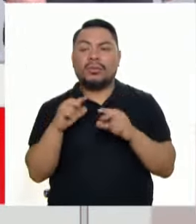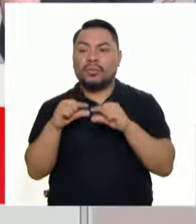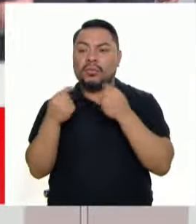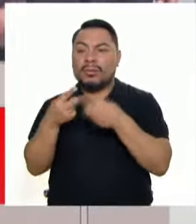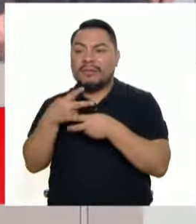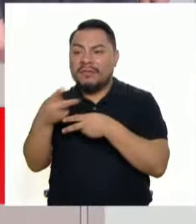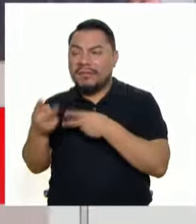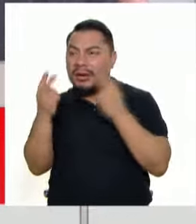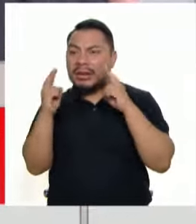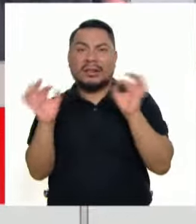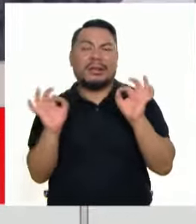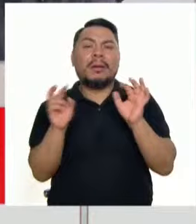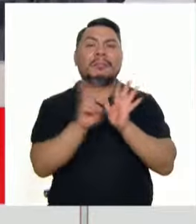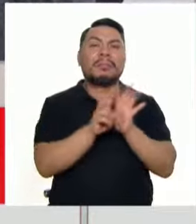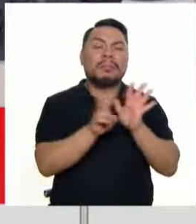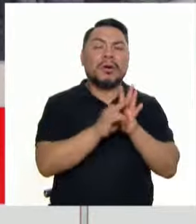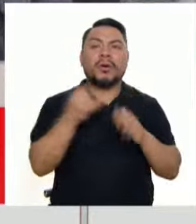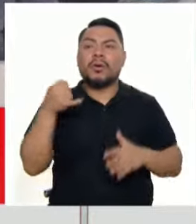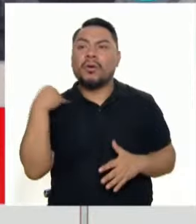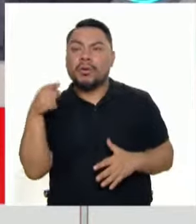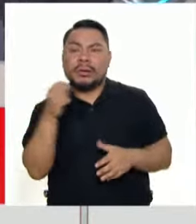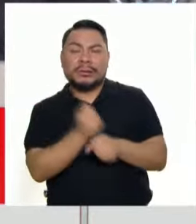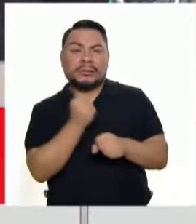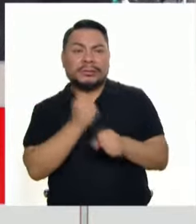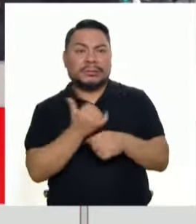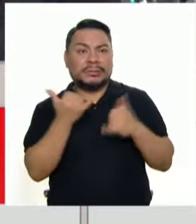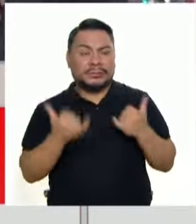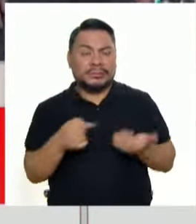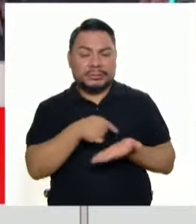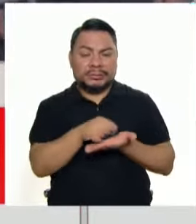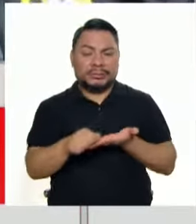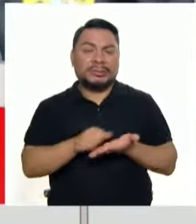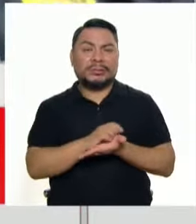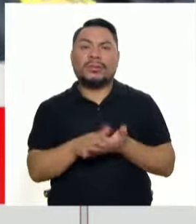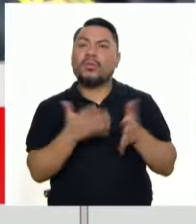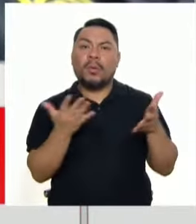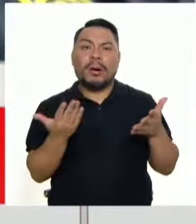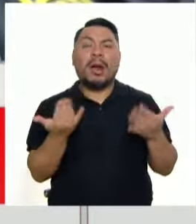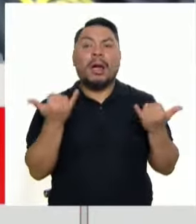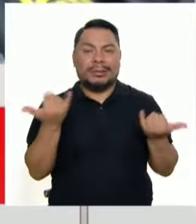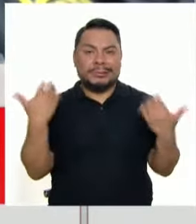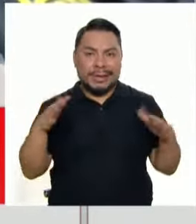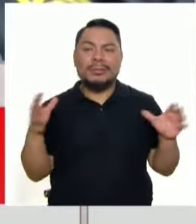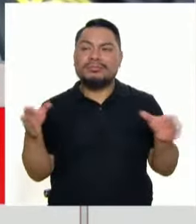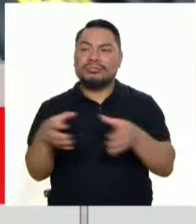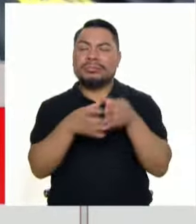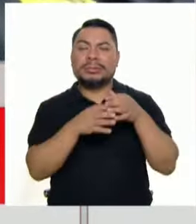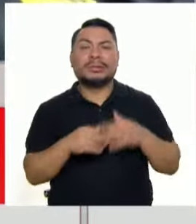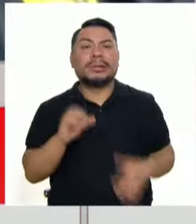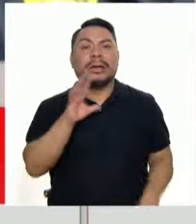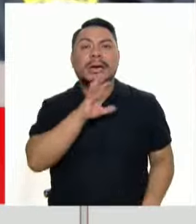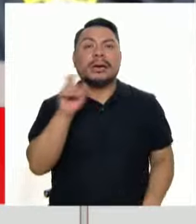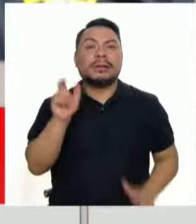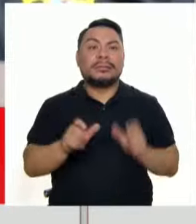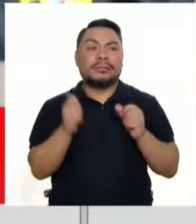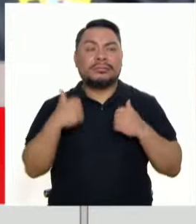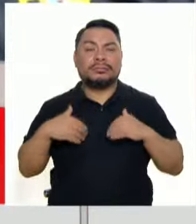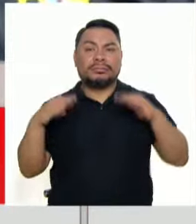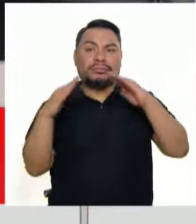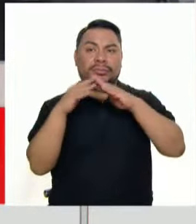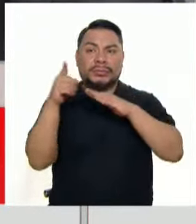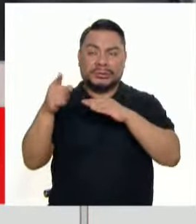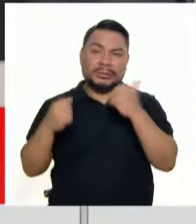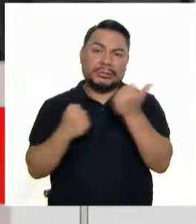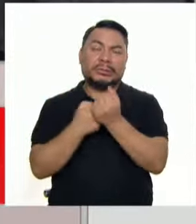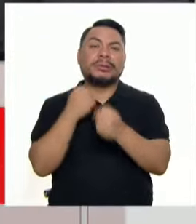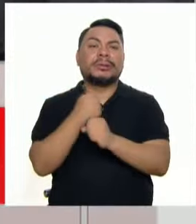vecinales, voluntarios, jóvenes que están trabajando ahora en la Semana Santa. Hay un contingente como de 500 personas de la municipalidad que